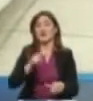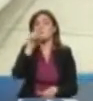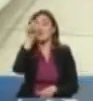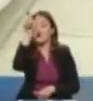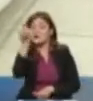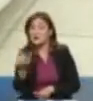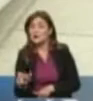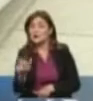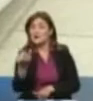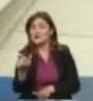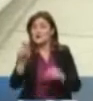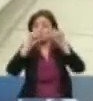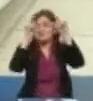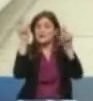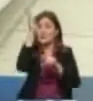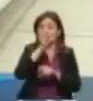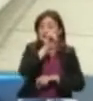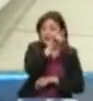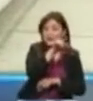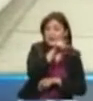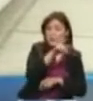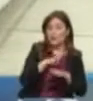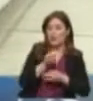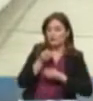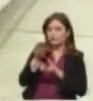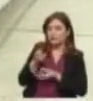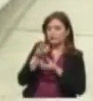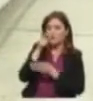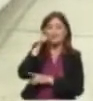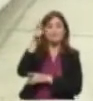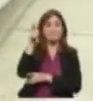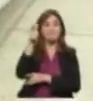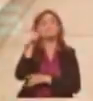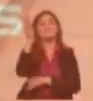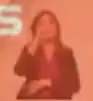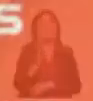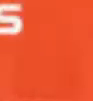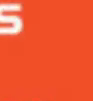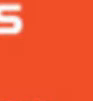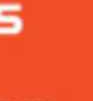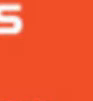personaje de Odebrecht en Brasil le ha contado a la Fiscalía de su país.